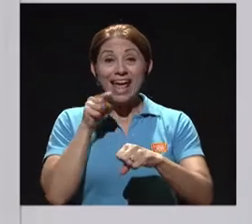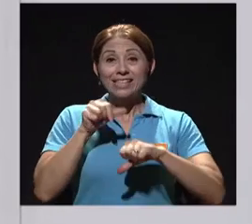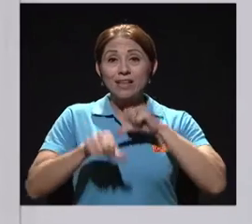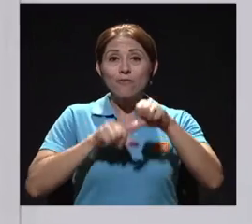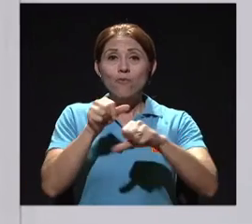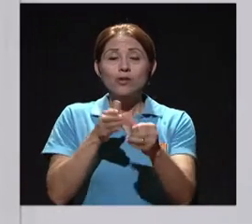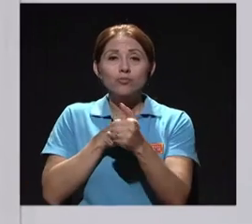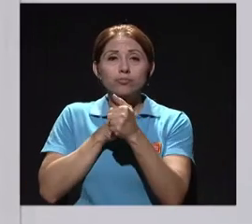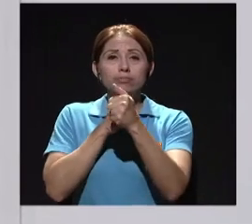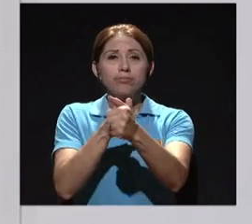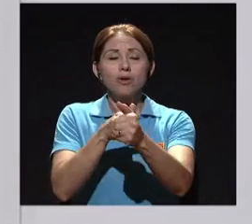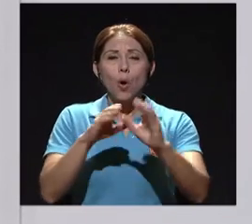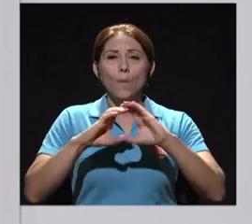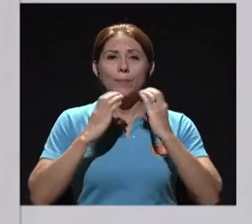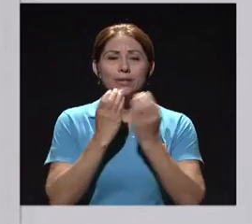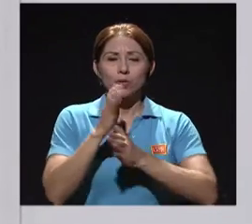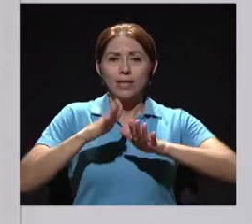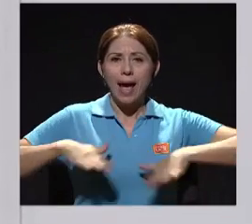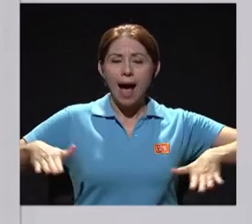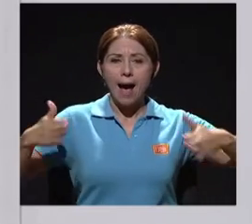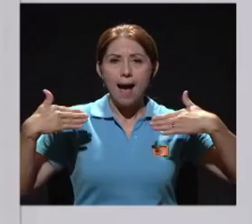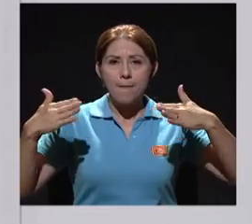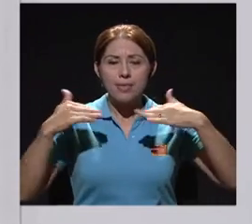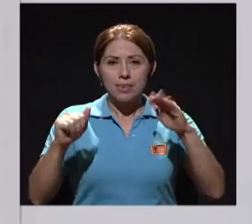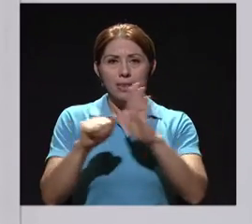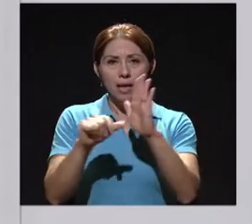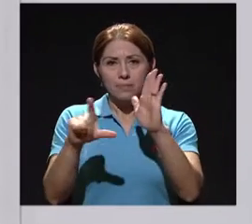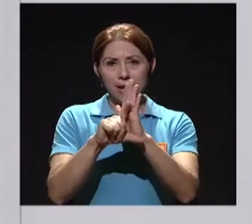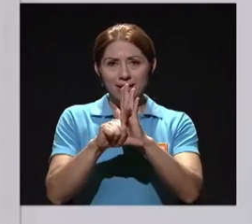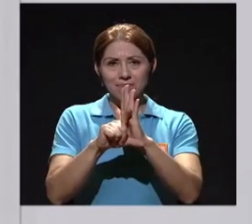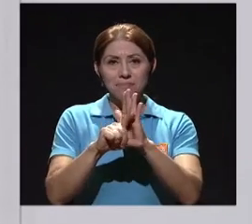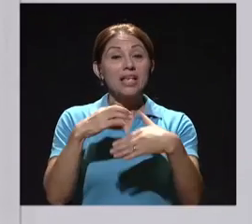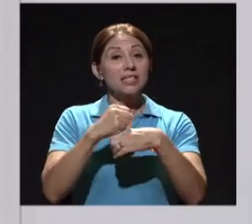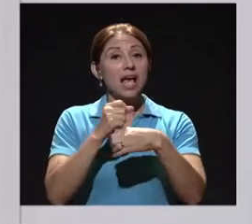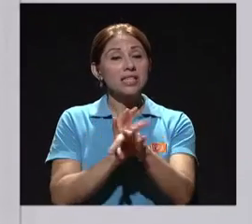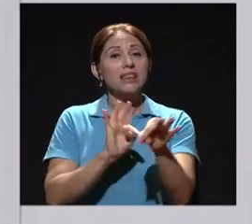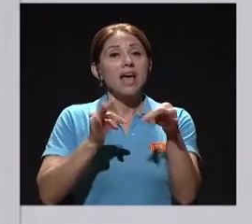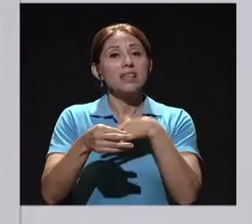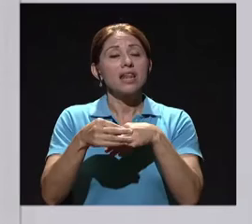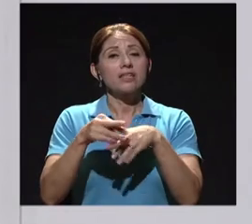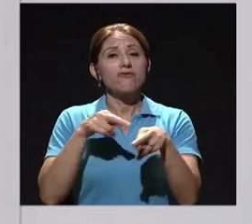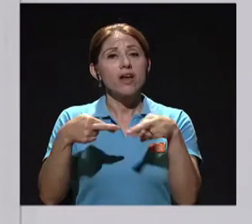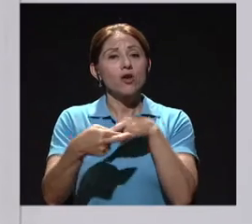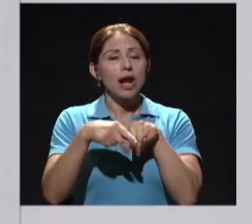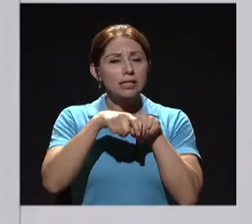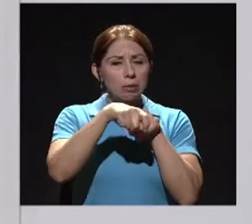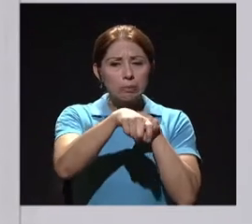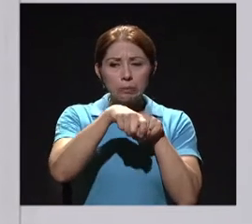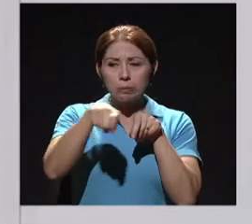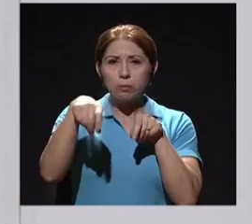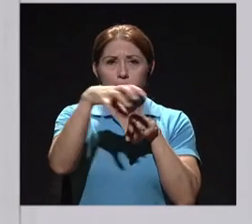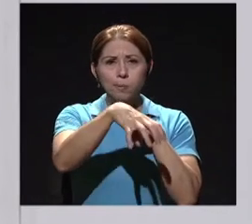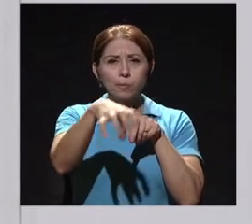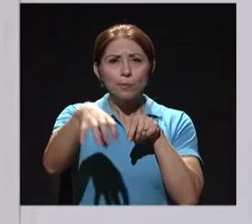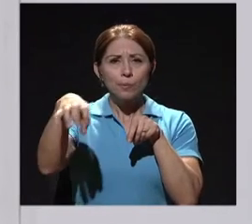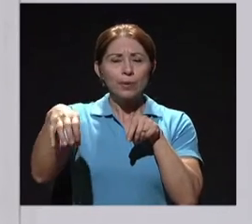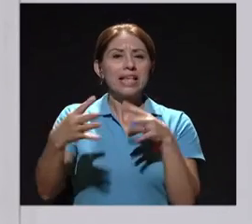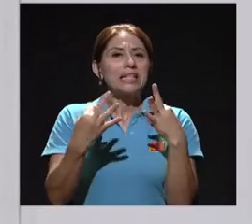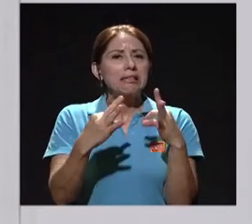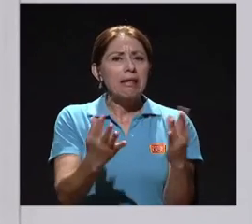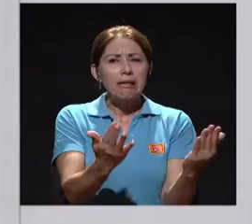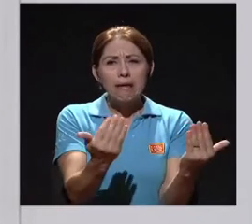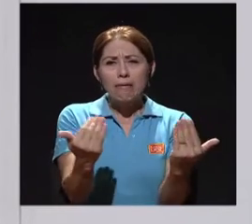de ambiente de la asamblea legislativa se hacen talleres regionales se trata de convocar a todos los actores posibles